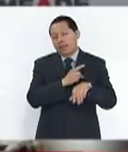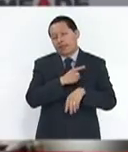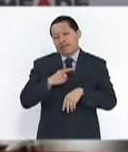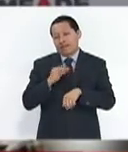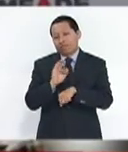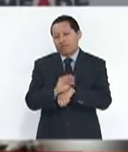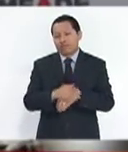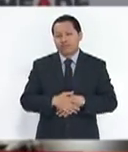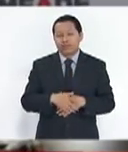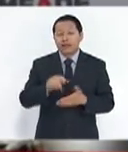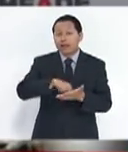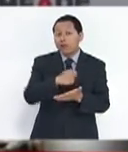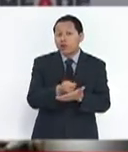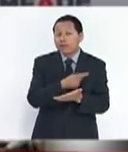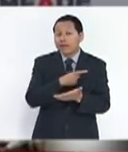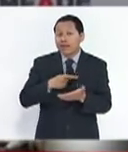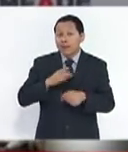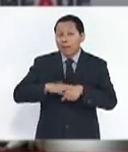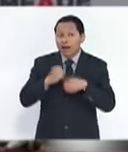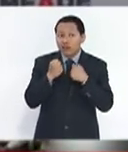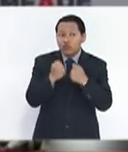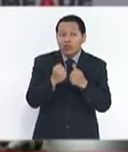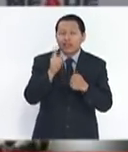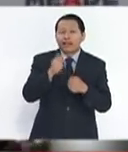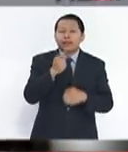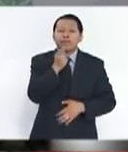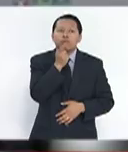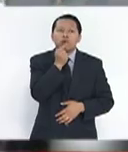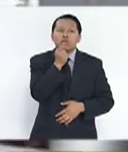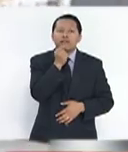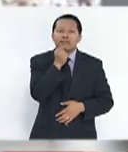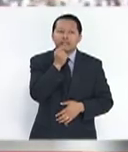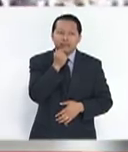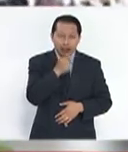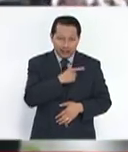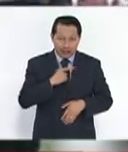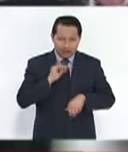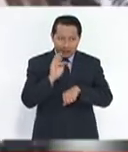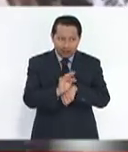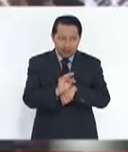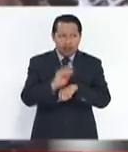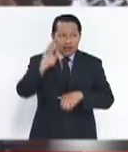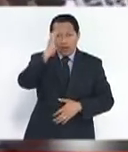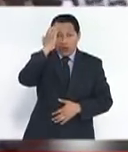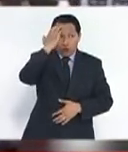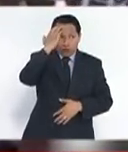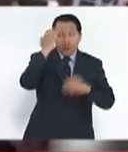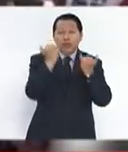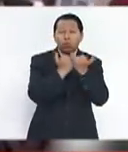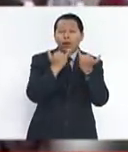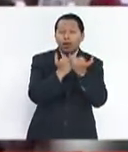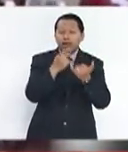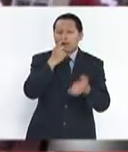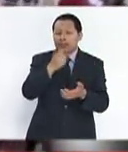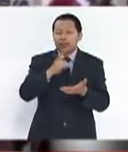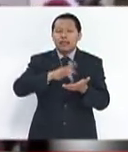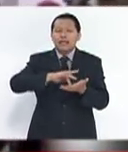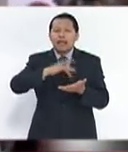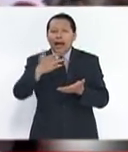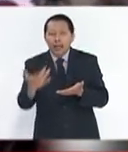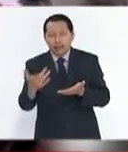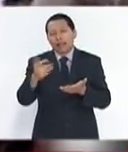En Tamaulipas tenemos que fortalecer a nuestras policías, tenemos que reconocer y que agradecer a nuestras